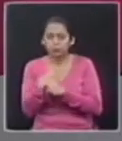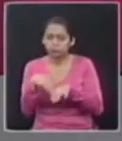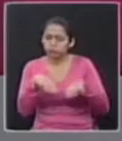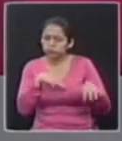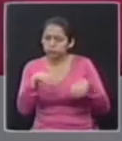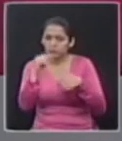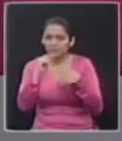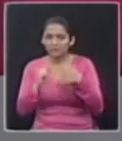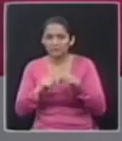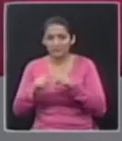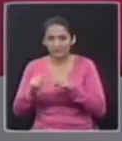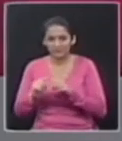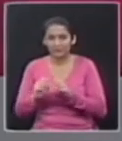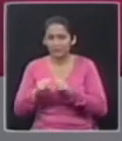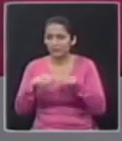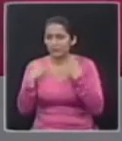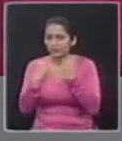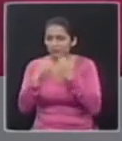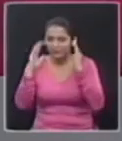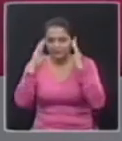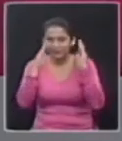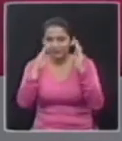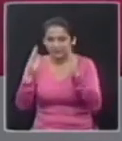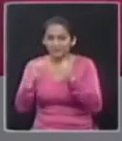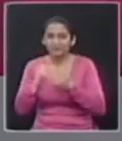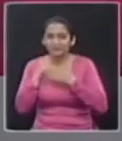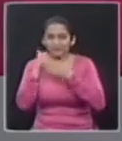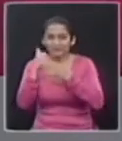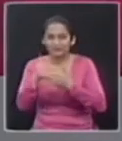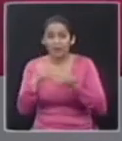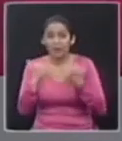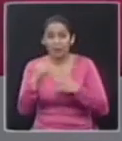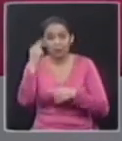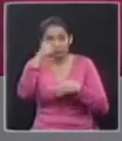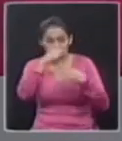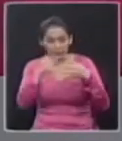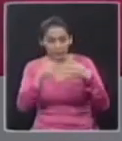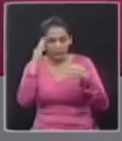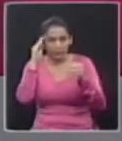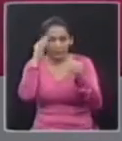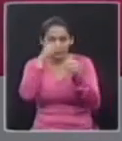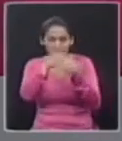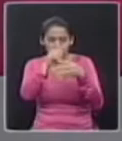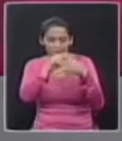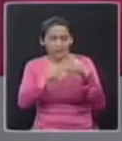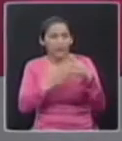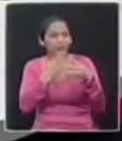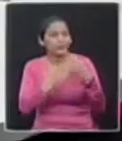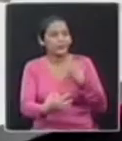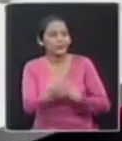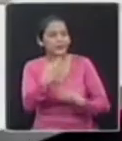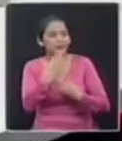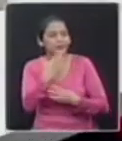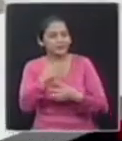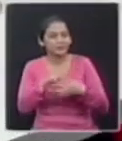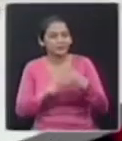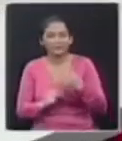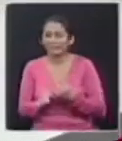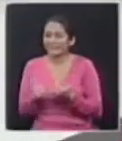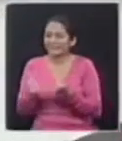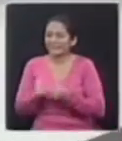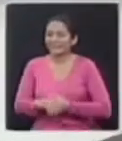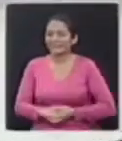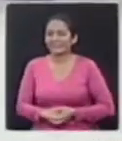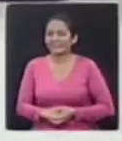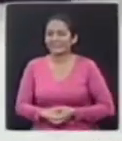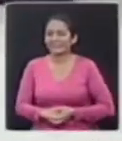amigos televidentes, Generación DirecTV, la cual se enfoca en cuatro pilares. ¿Cuáles son estos pilares, Camila? Hola. Bueno,